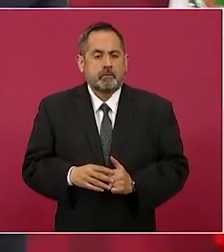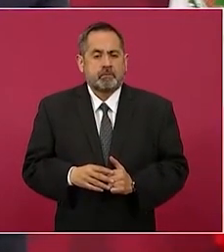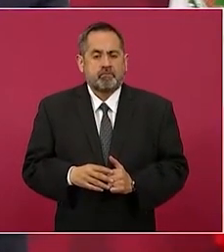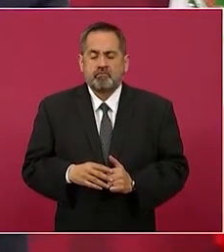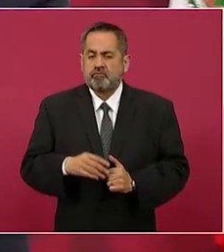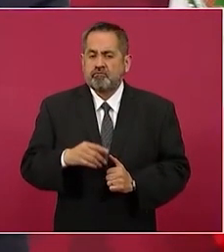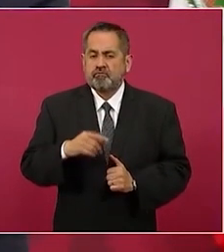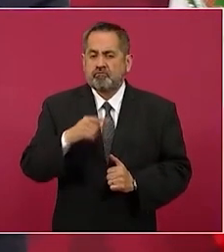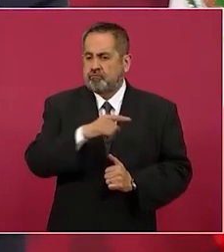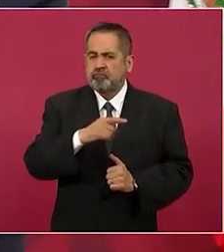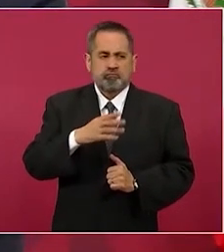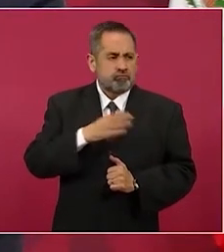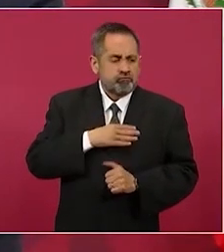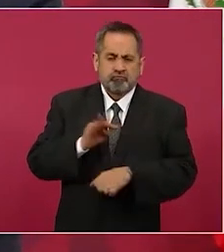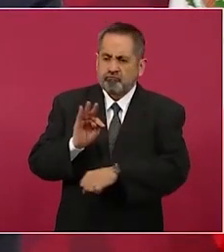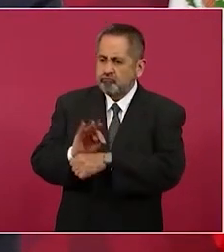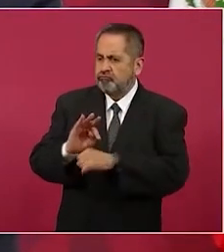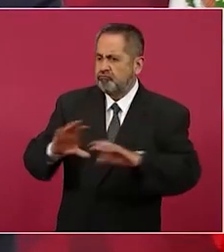bueno, social,